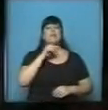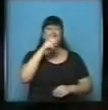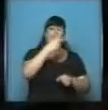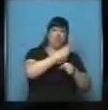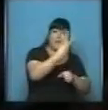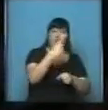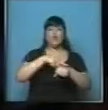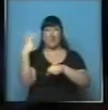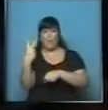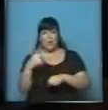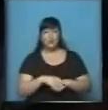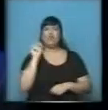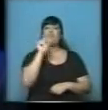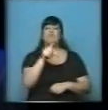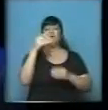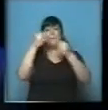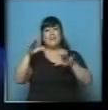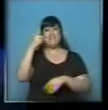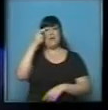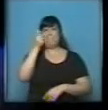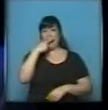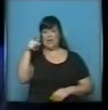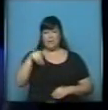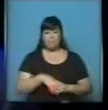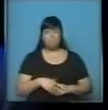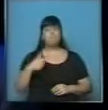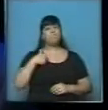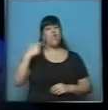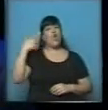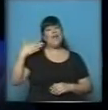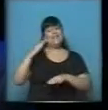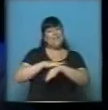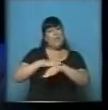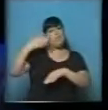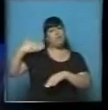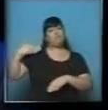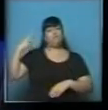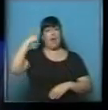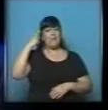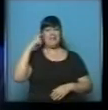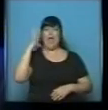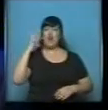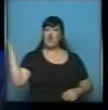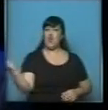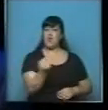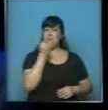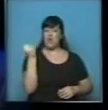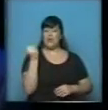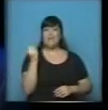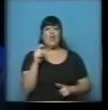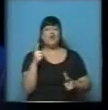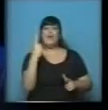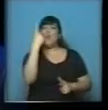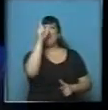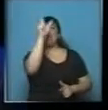este tópico Mauricio Macri. He aprendido en este tiempo algo importante. No existe una persona que tenga